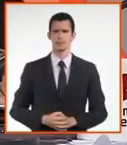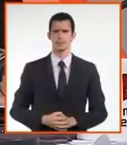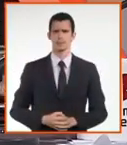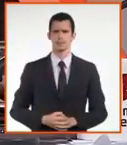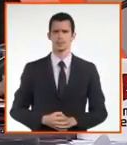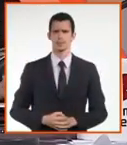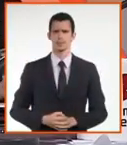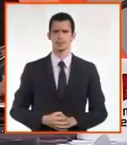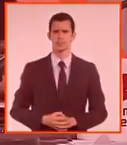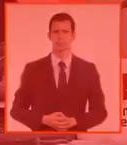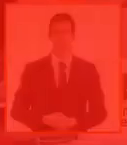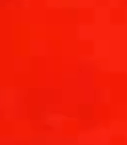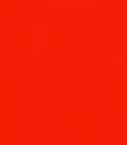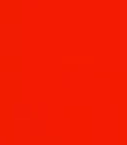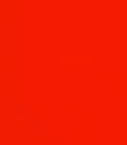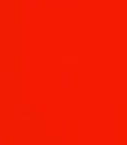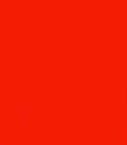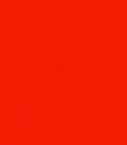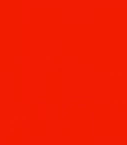ustedes